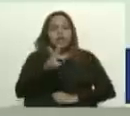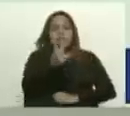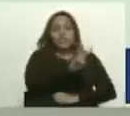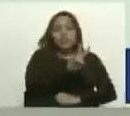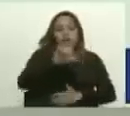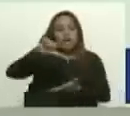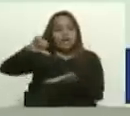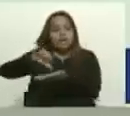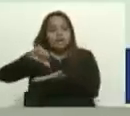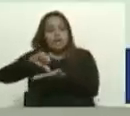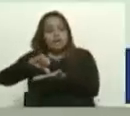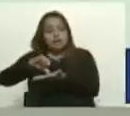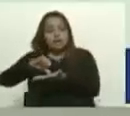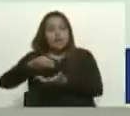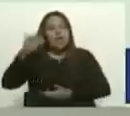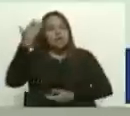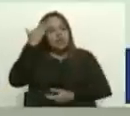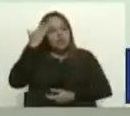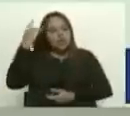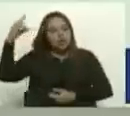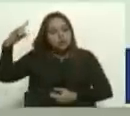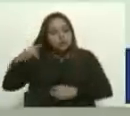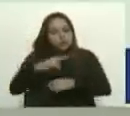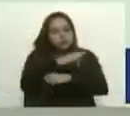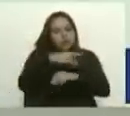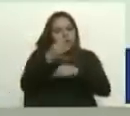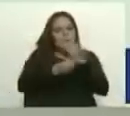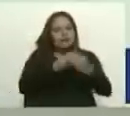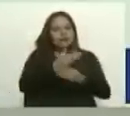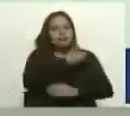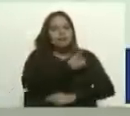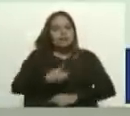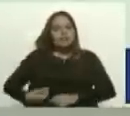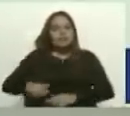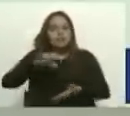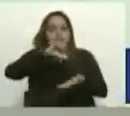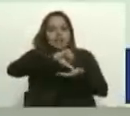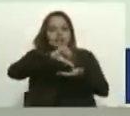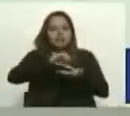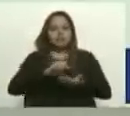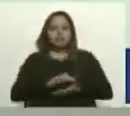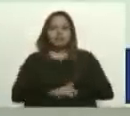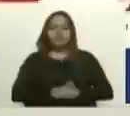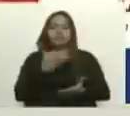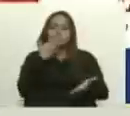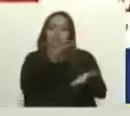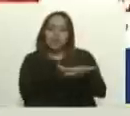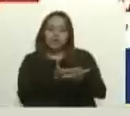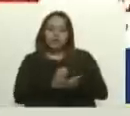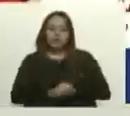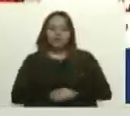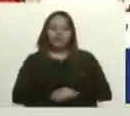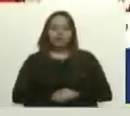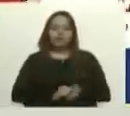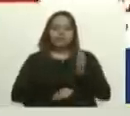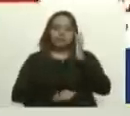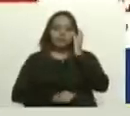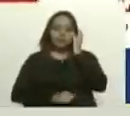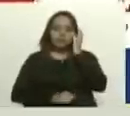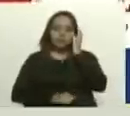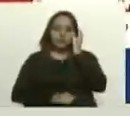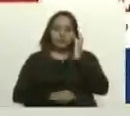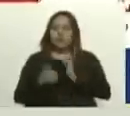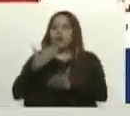y Venezuela, teniendo en cuenta la visita que realiza el presidente de la nación? Gracias. Gracias,